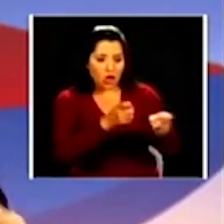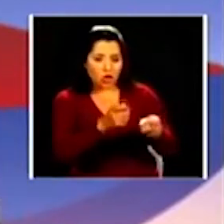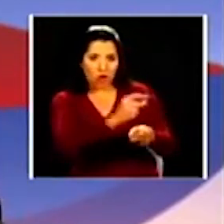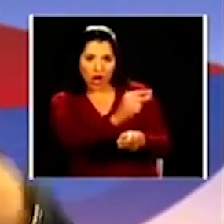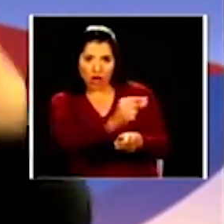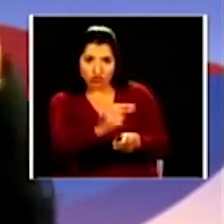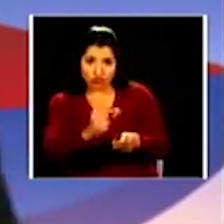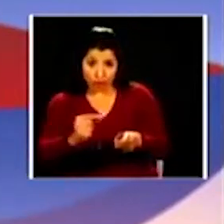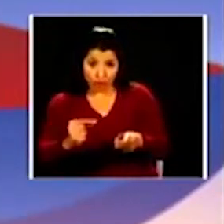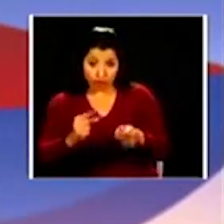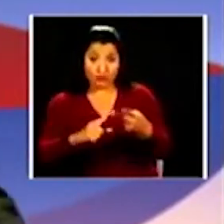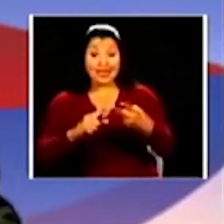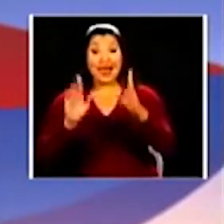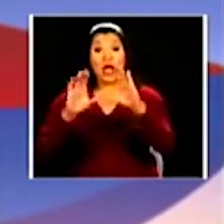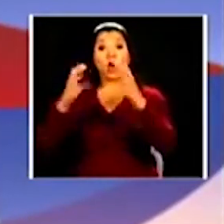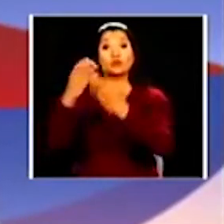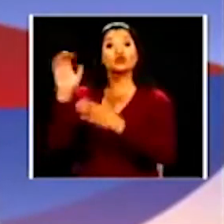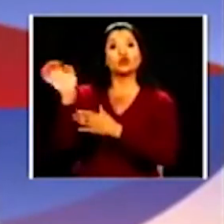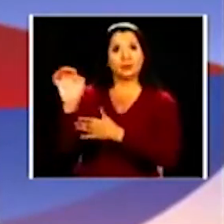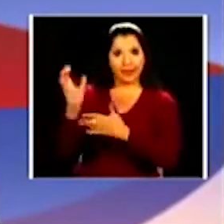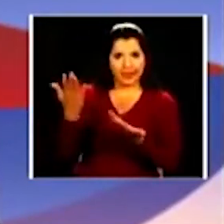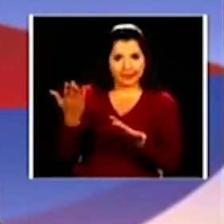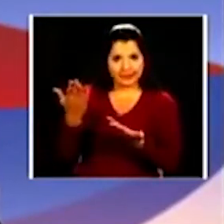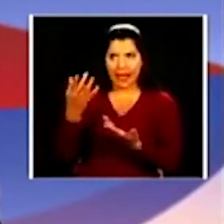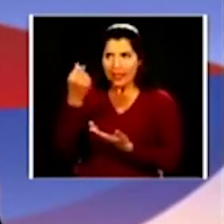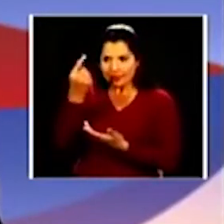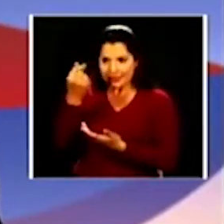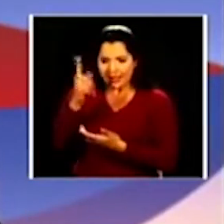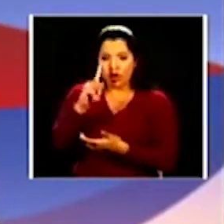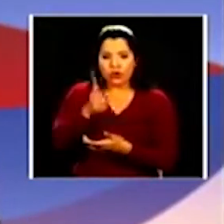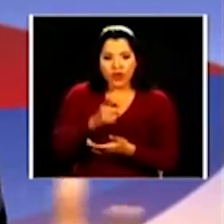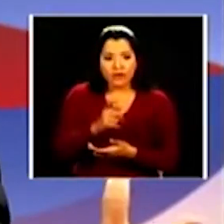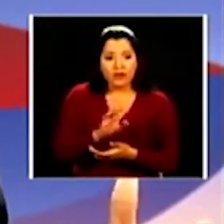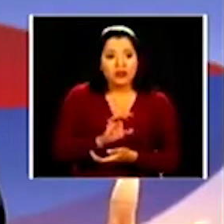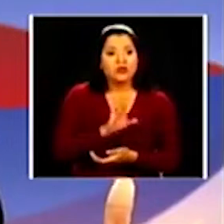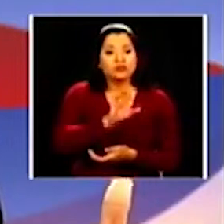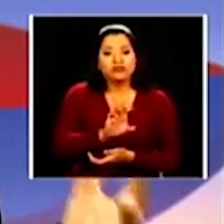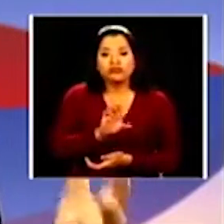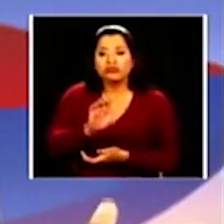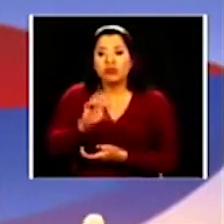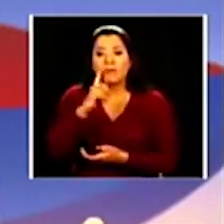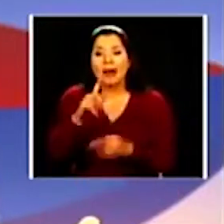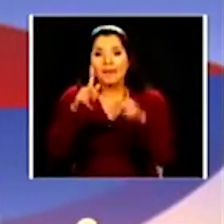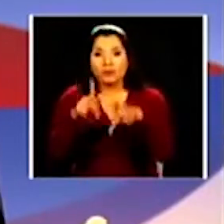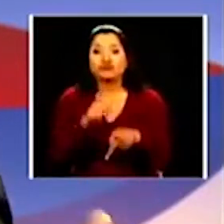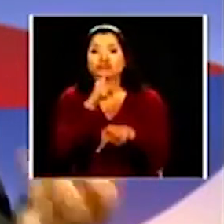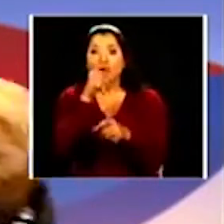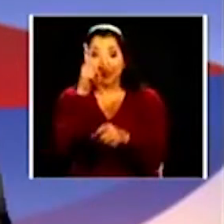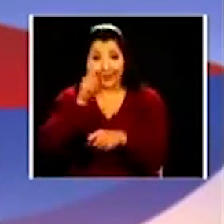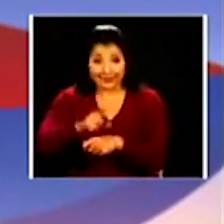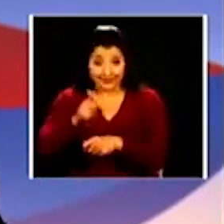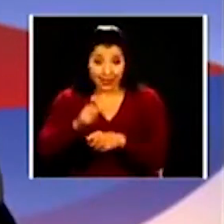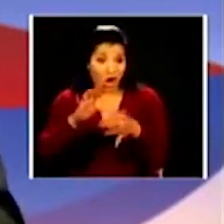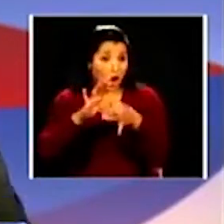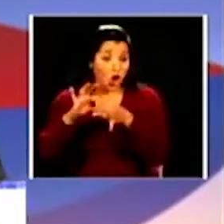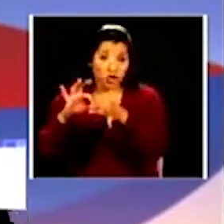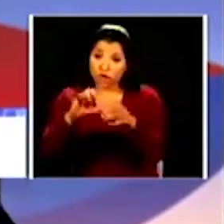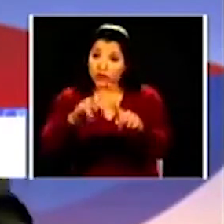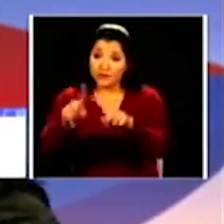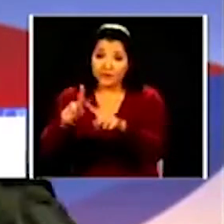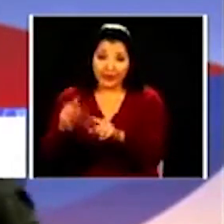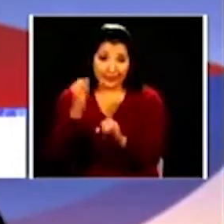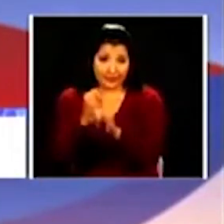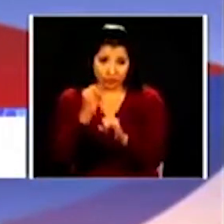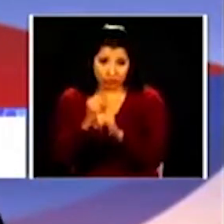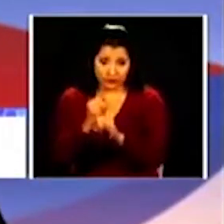cuyos recursos tienen que llegar a la gente que realmente los necesita. Eso es una coordinación entre varias instituciones. Desde el gobierno haremos